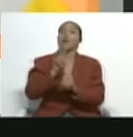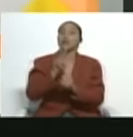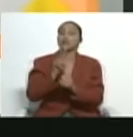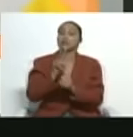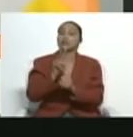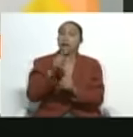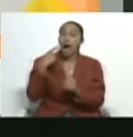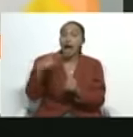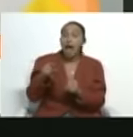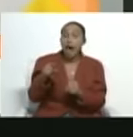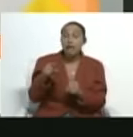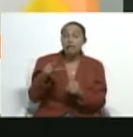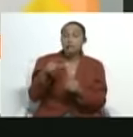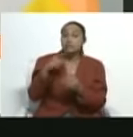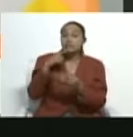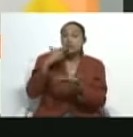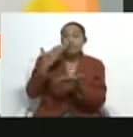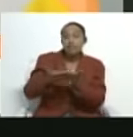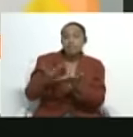Bajo ningún